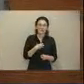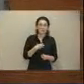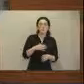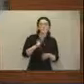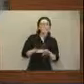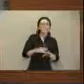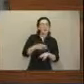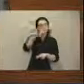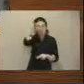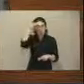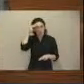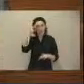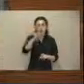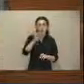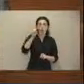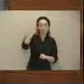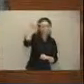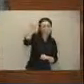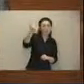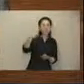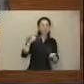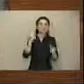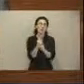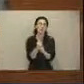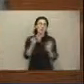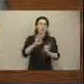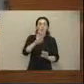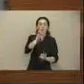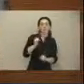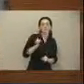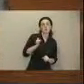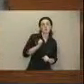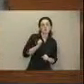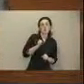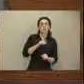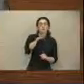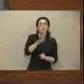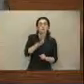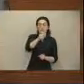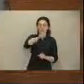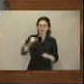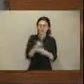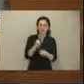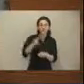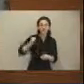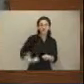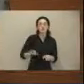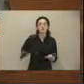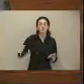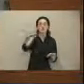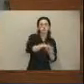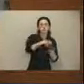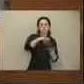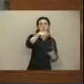prejuicios o posicionamientos ideológicos o por simple oportunismo, para dedicar sus efectivos a otro centro para el que no se crearon